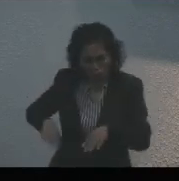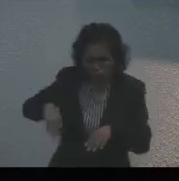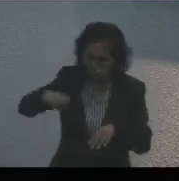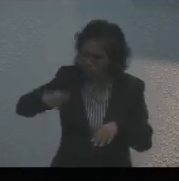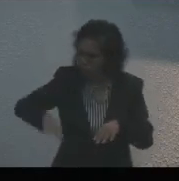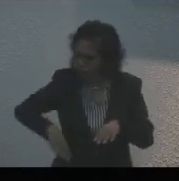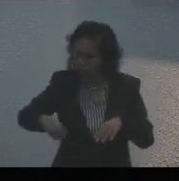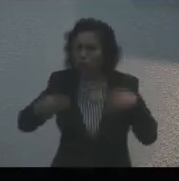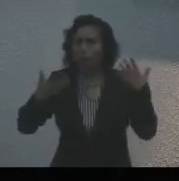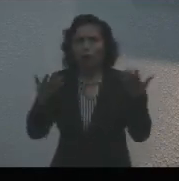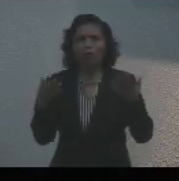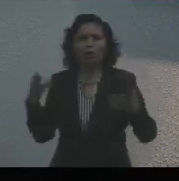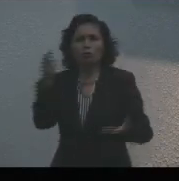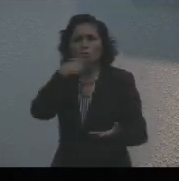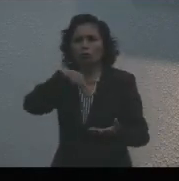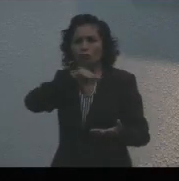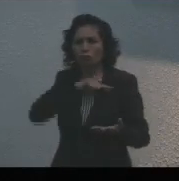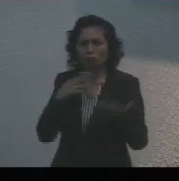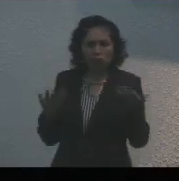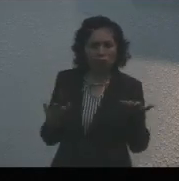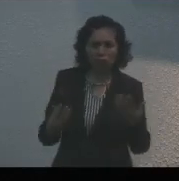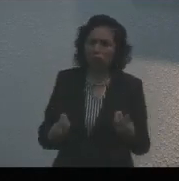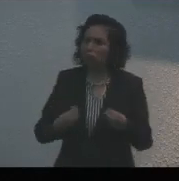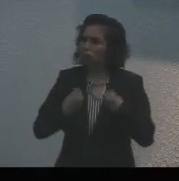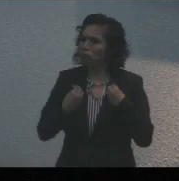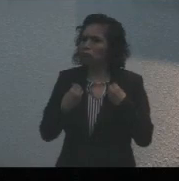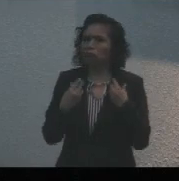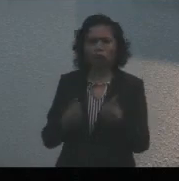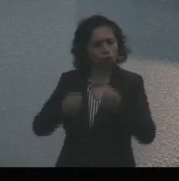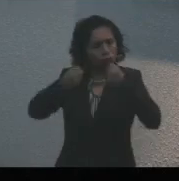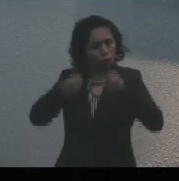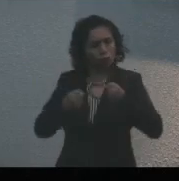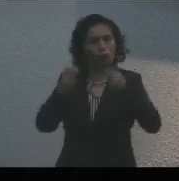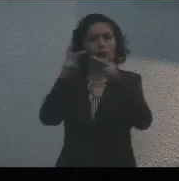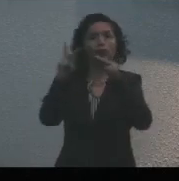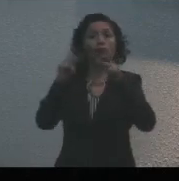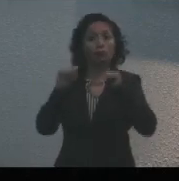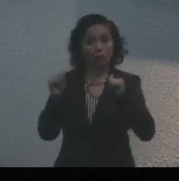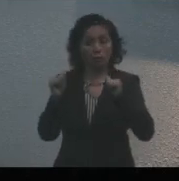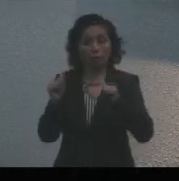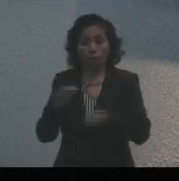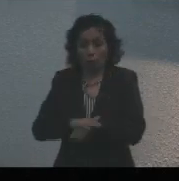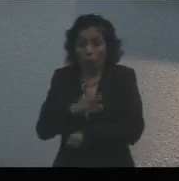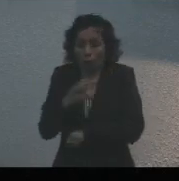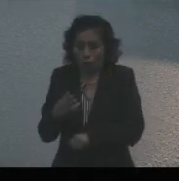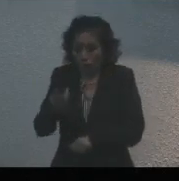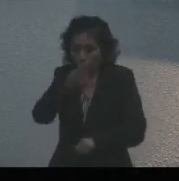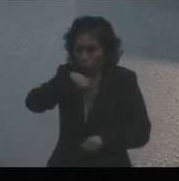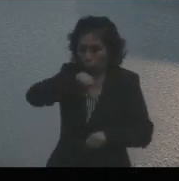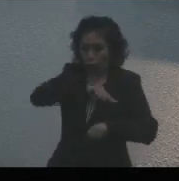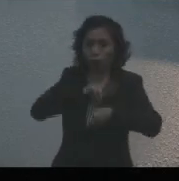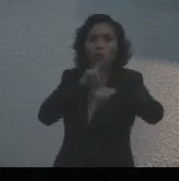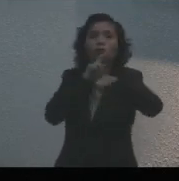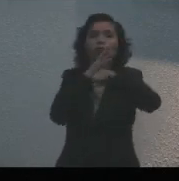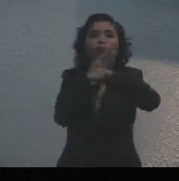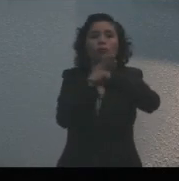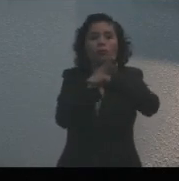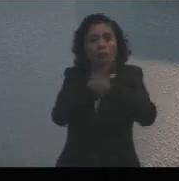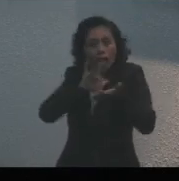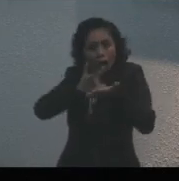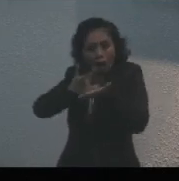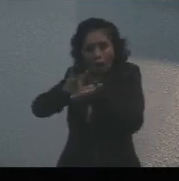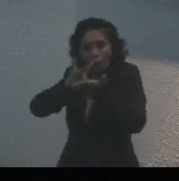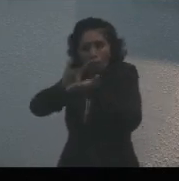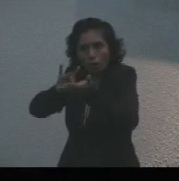asegurarse que podamos vivir en un ambiente seguro y en paz. Por ello, nuestra responsabilidad como sociedad es continuar apoyando